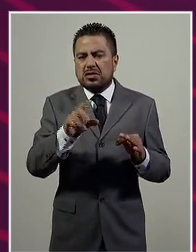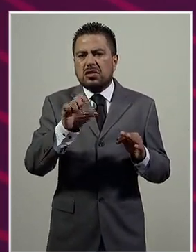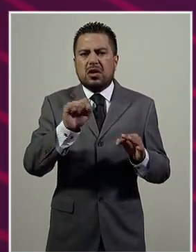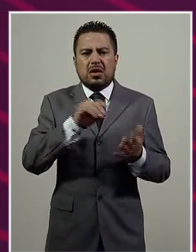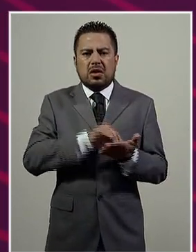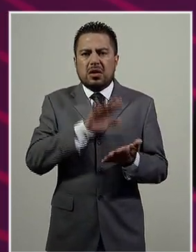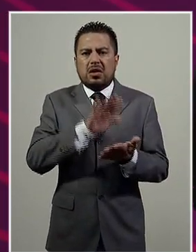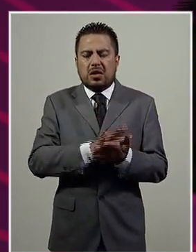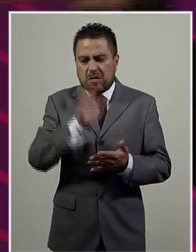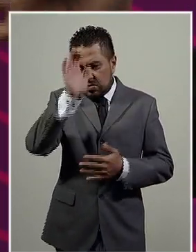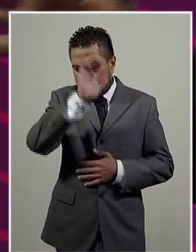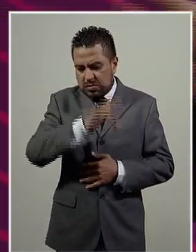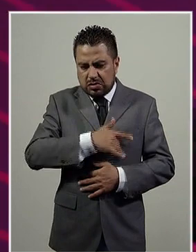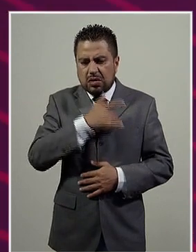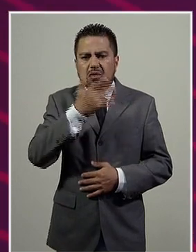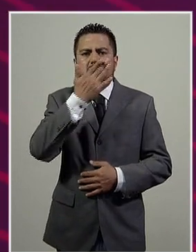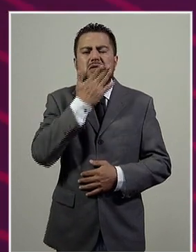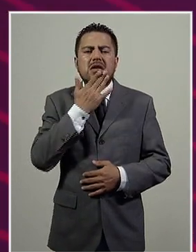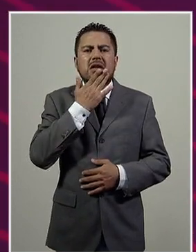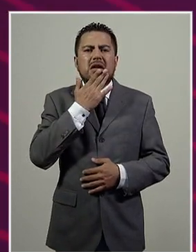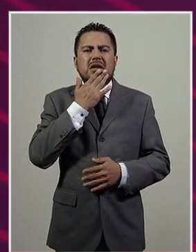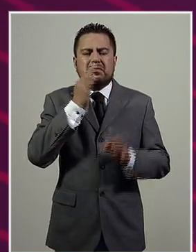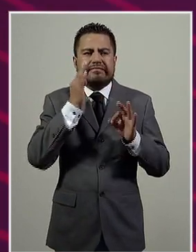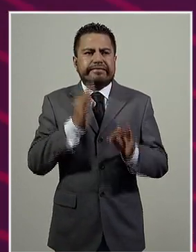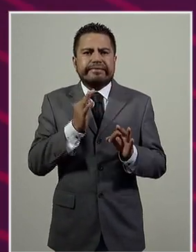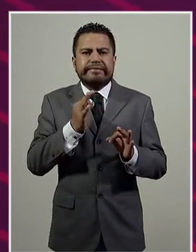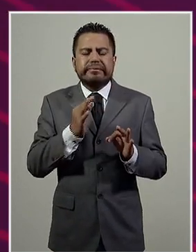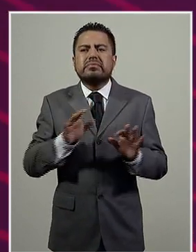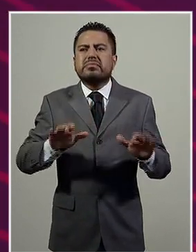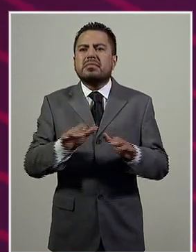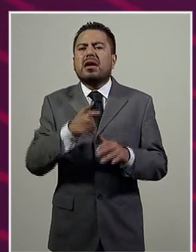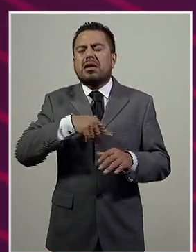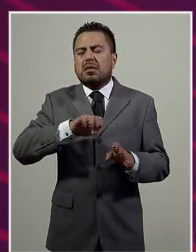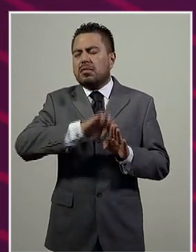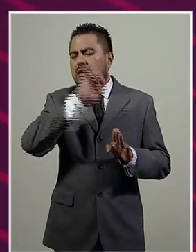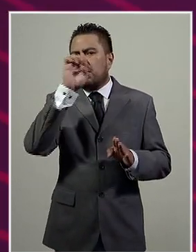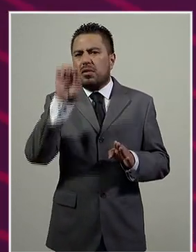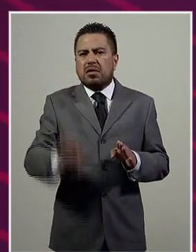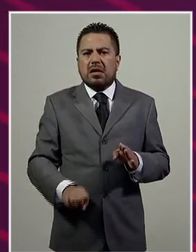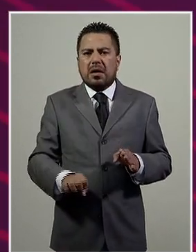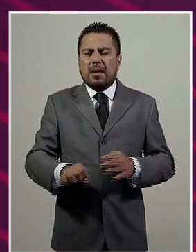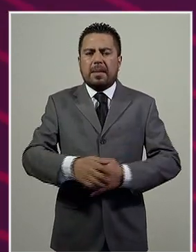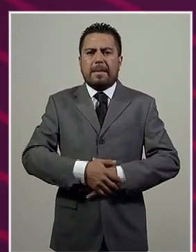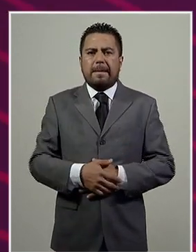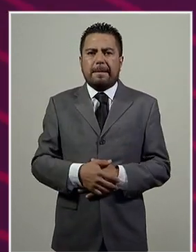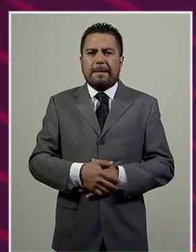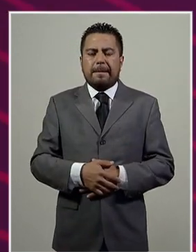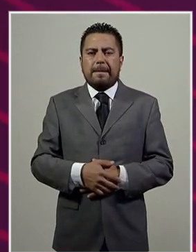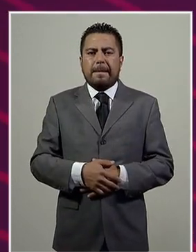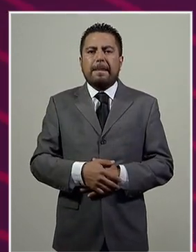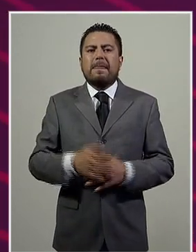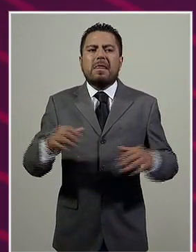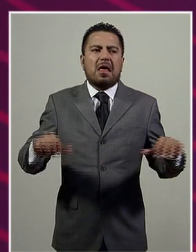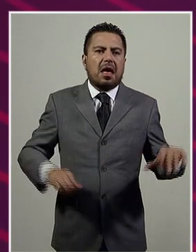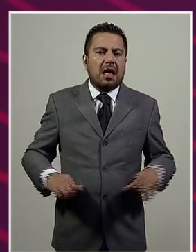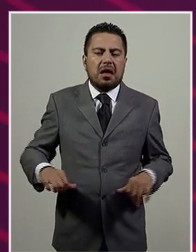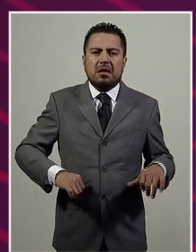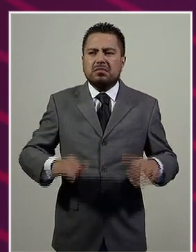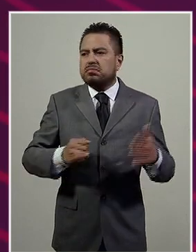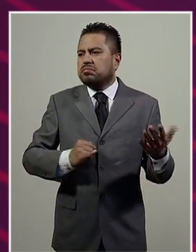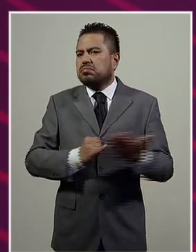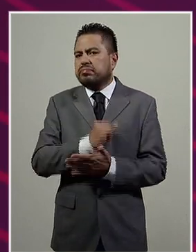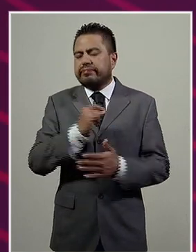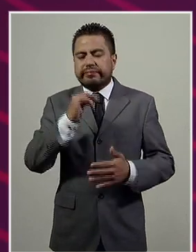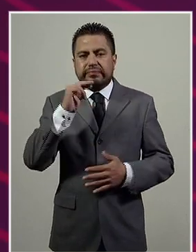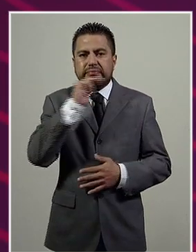queden en nuestro subconsciente y no tengan ningún efecto sobre la realidad. Entonces, por ejemplo, en actividades donde tienes que tomar decisiones